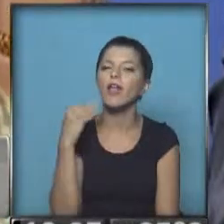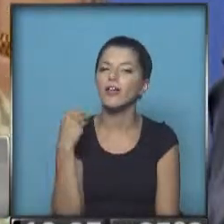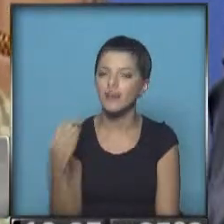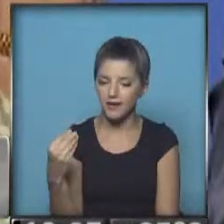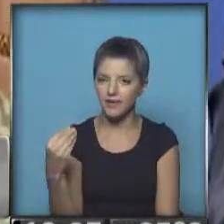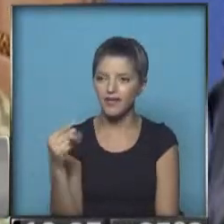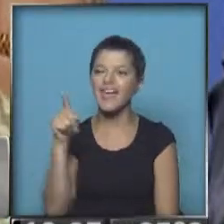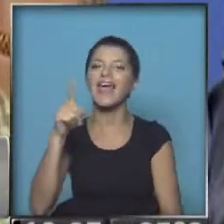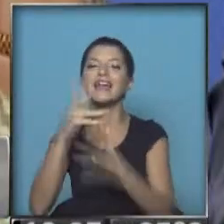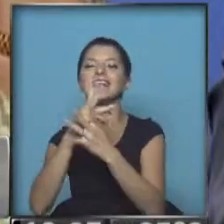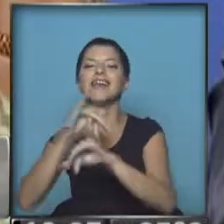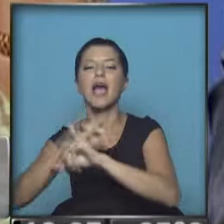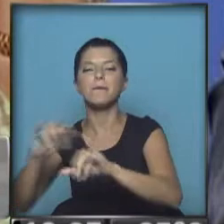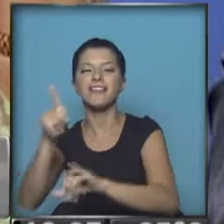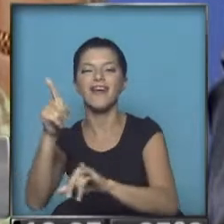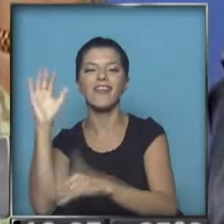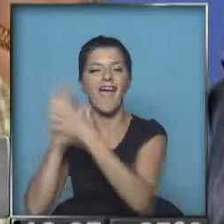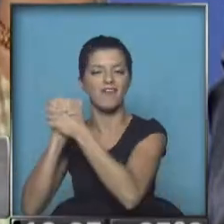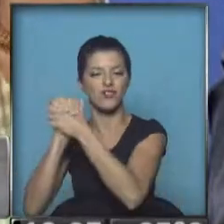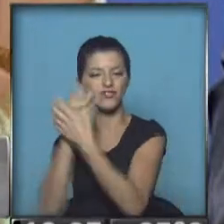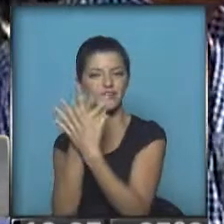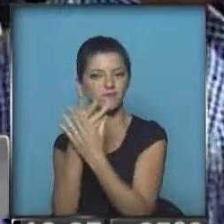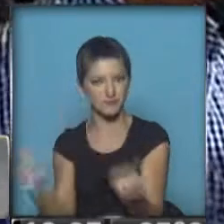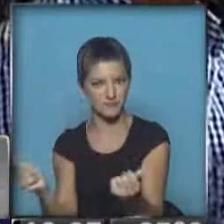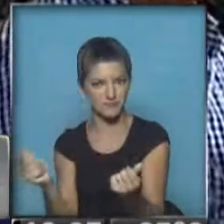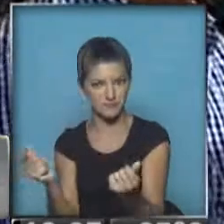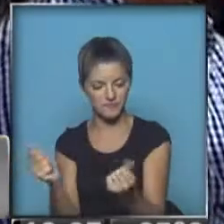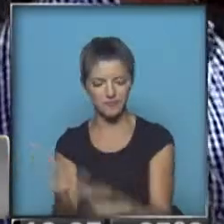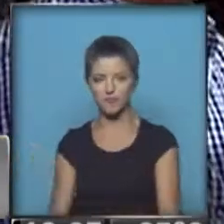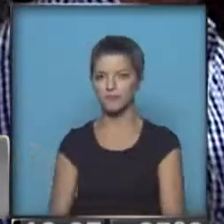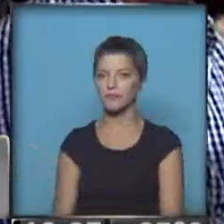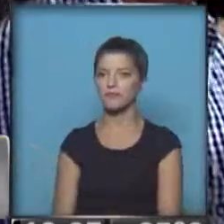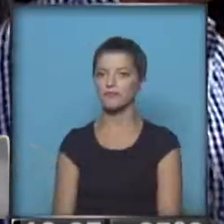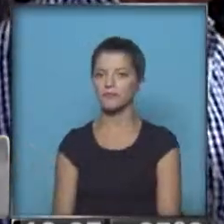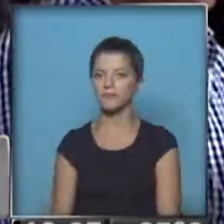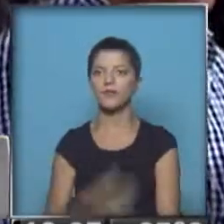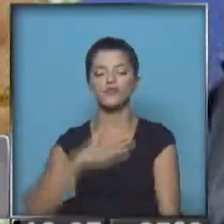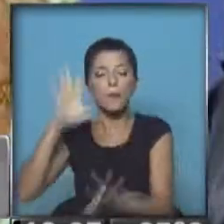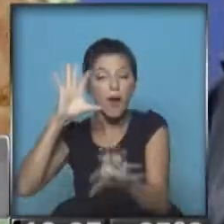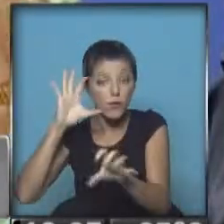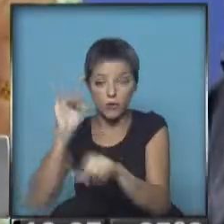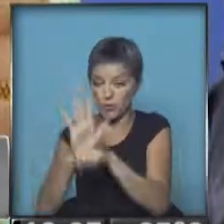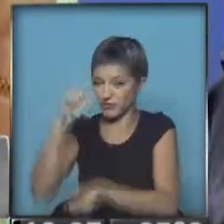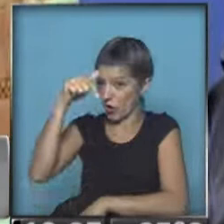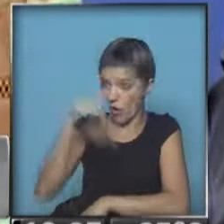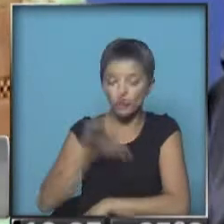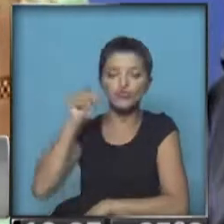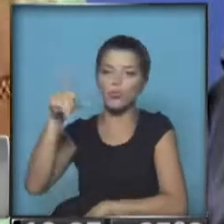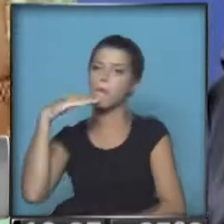ese cierre de campaña de Raúl Alfonsín. Y recuerdo, como si fuera hoy, las palabras